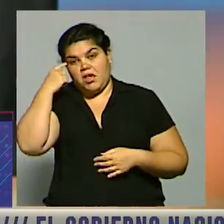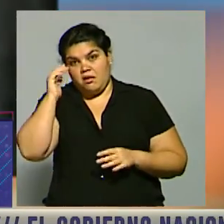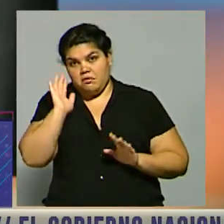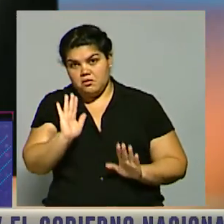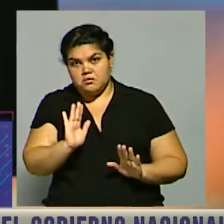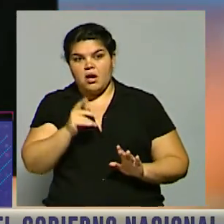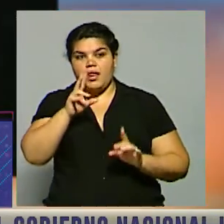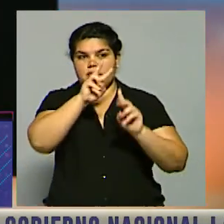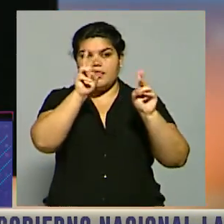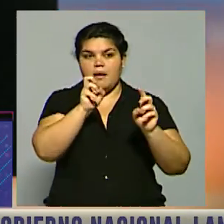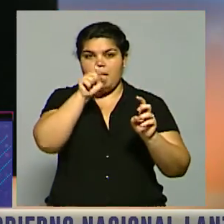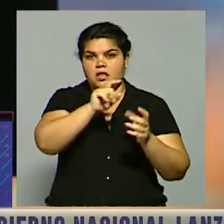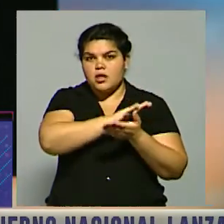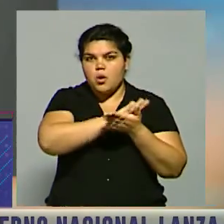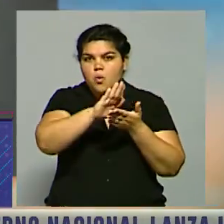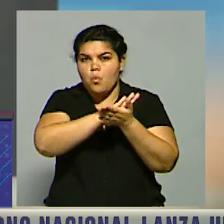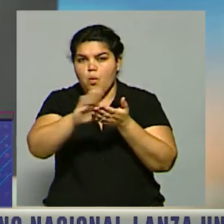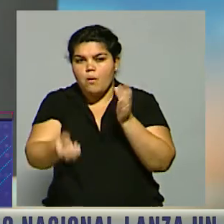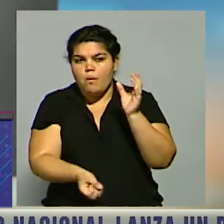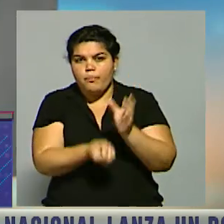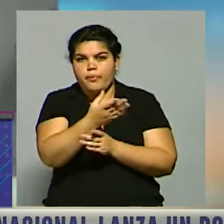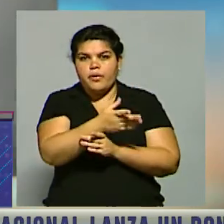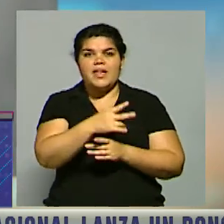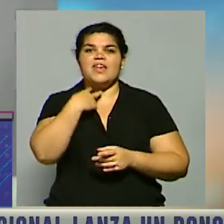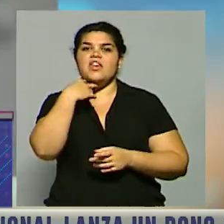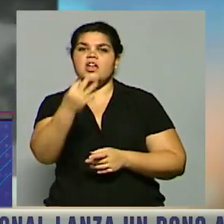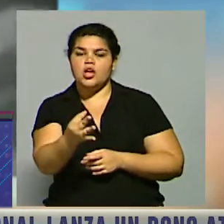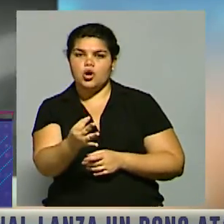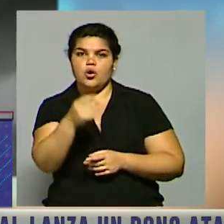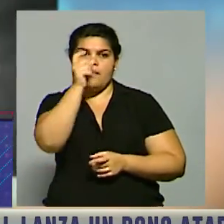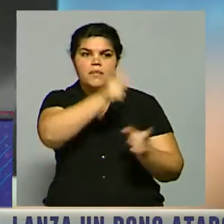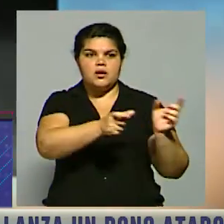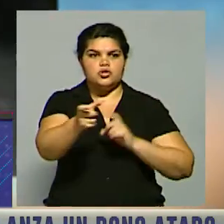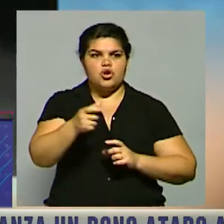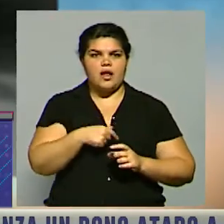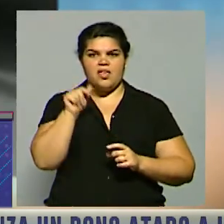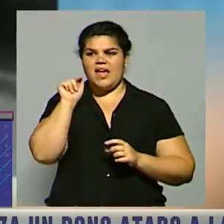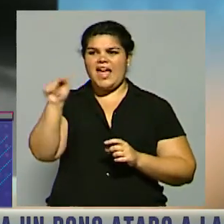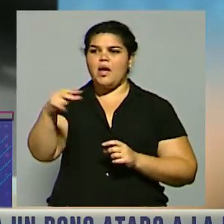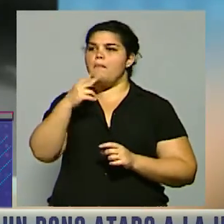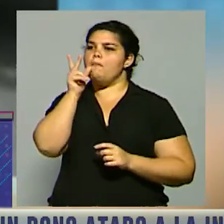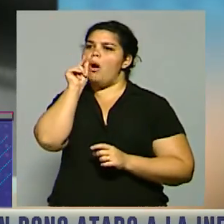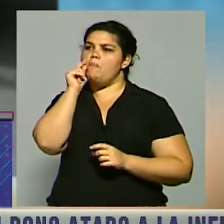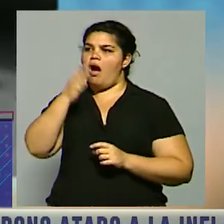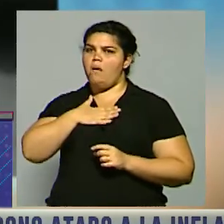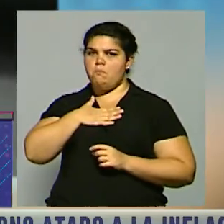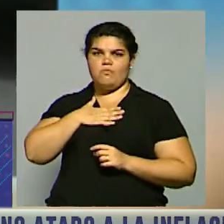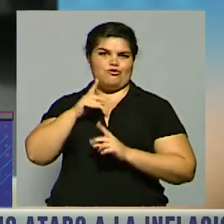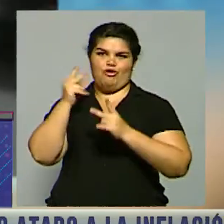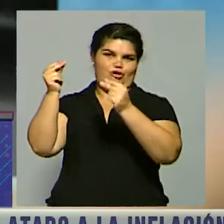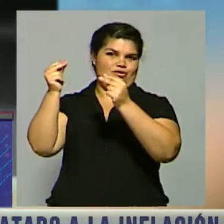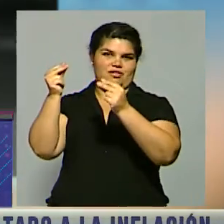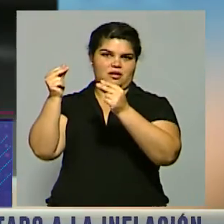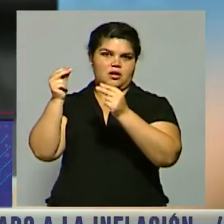este movimiento nuevo de hijos de genocidas que ya no se reconocen como hijos de genocidas y que quieren